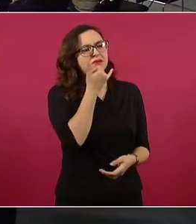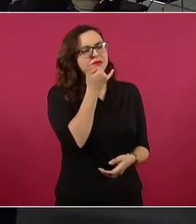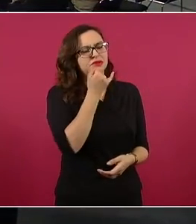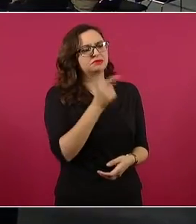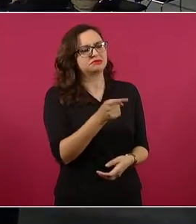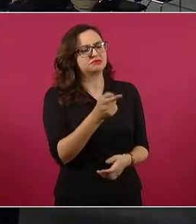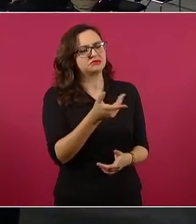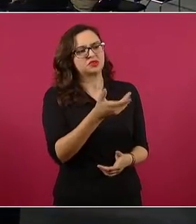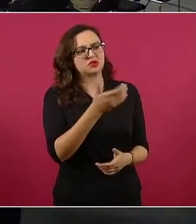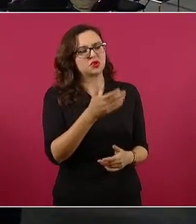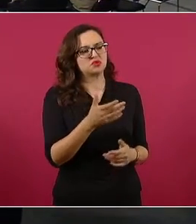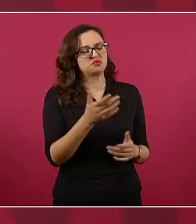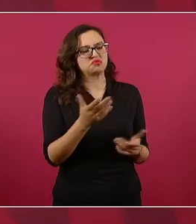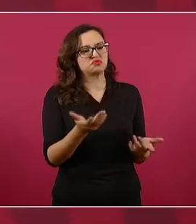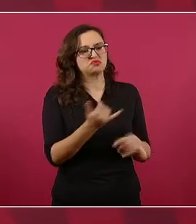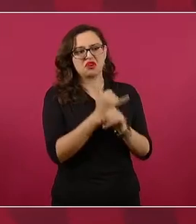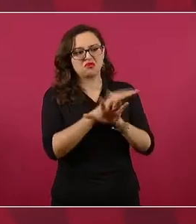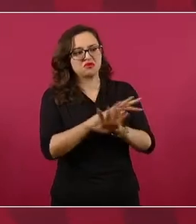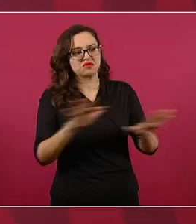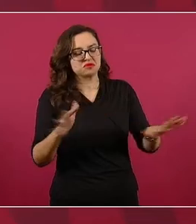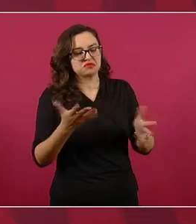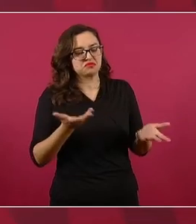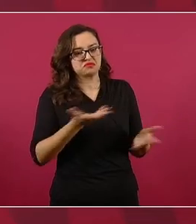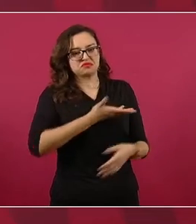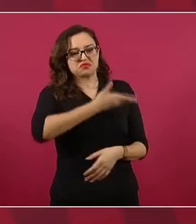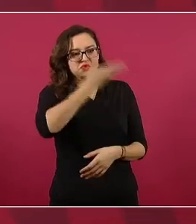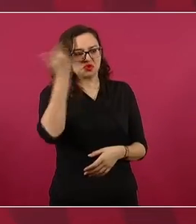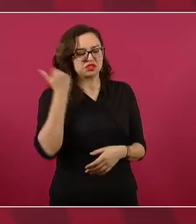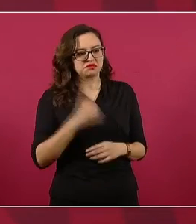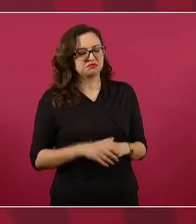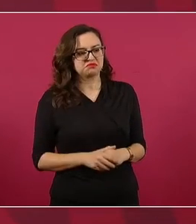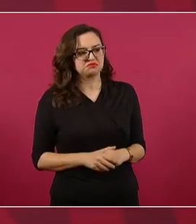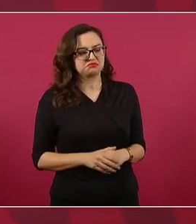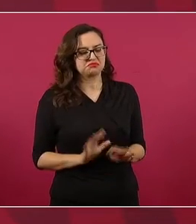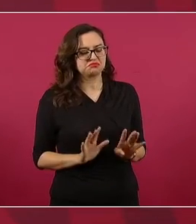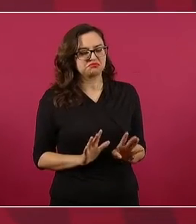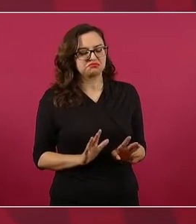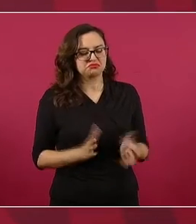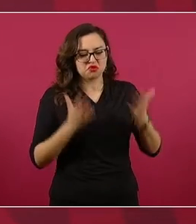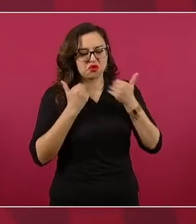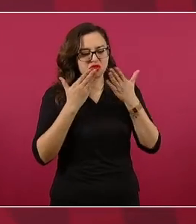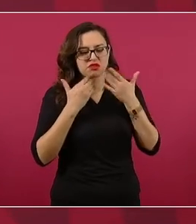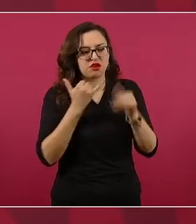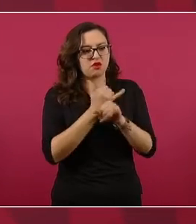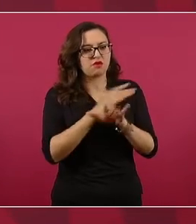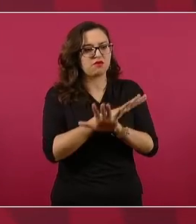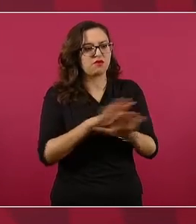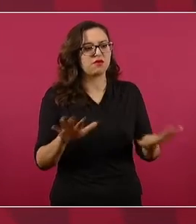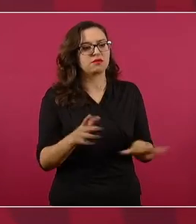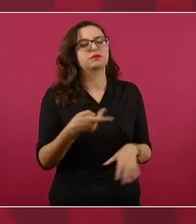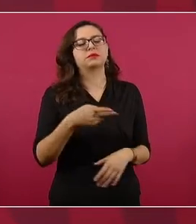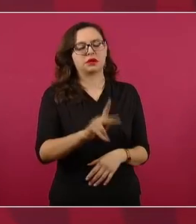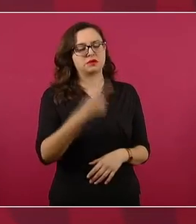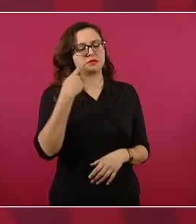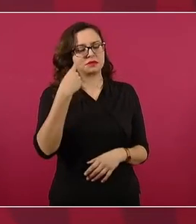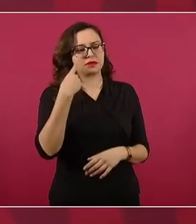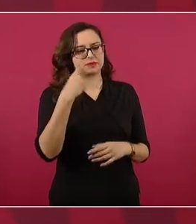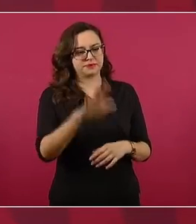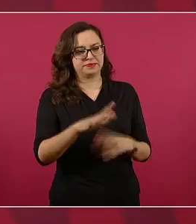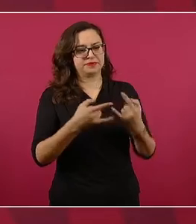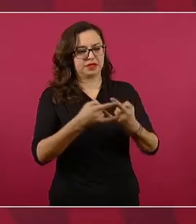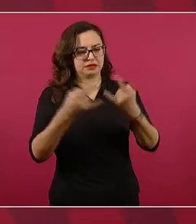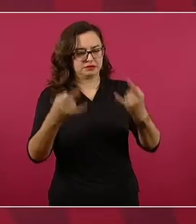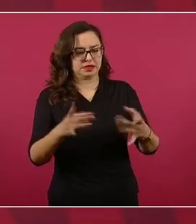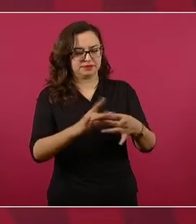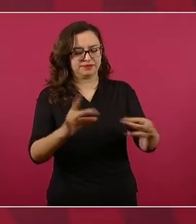precisa. ¿Qué sucedió durante todo el periodo neoliberal? Crearon